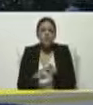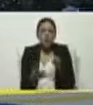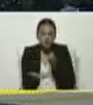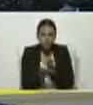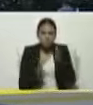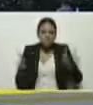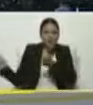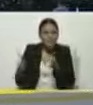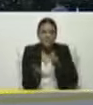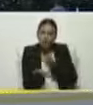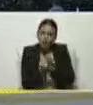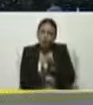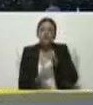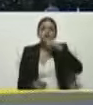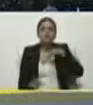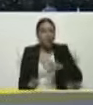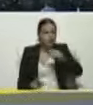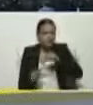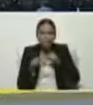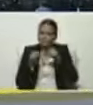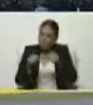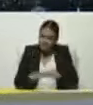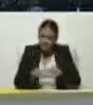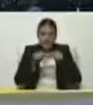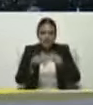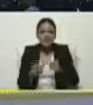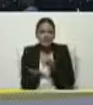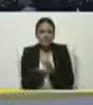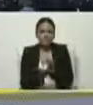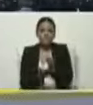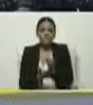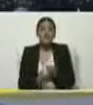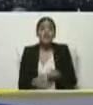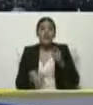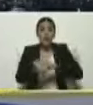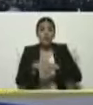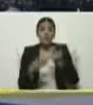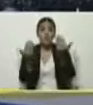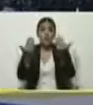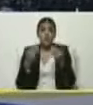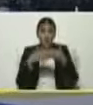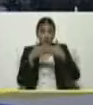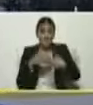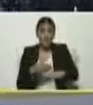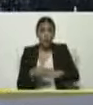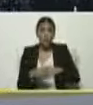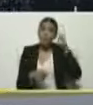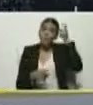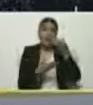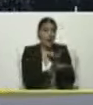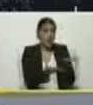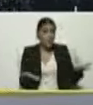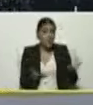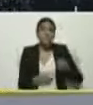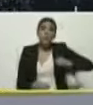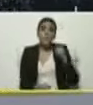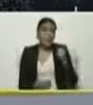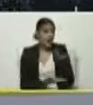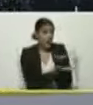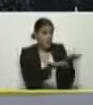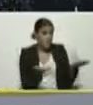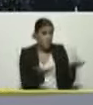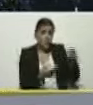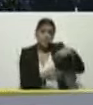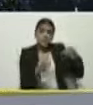historia, estamos en el camino correcto y los tiempos que vienen para el pueblo, para la policía y para